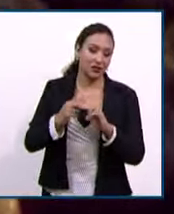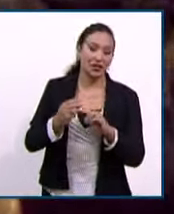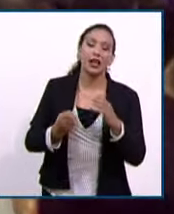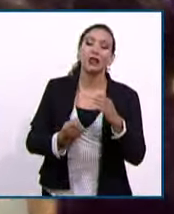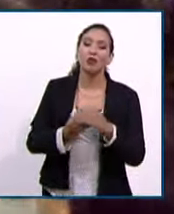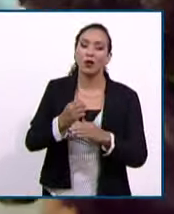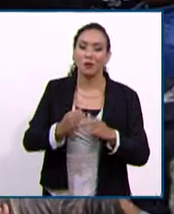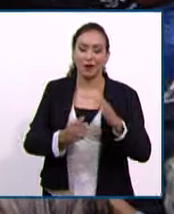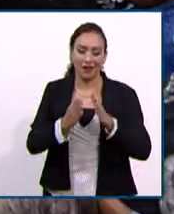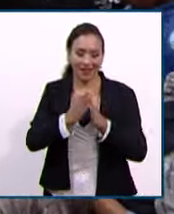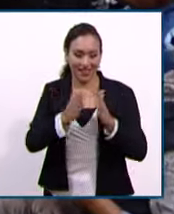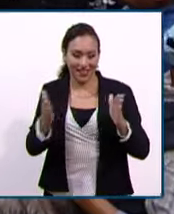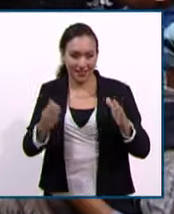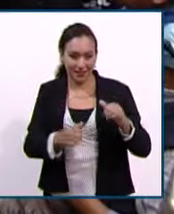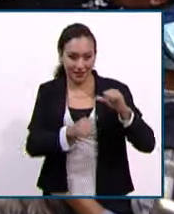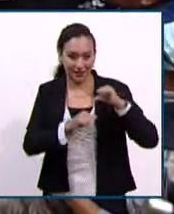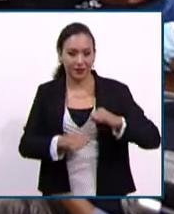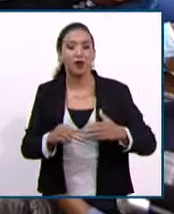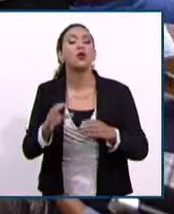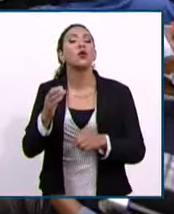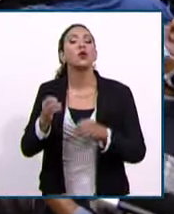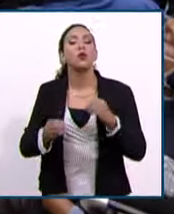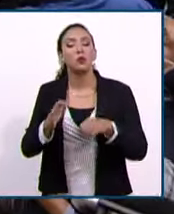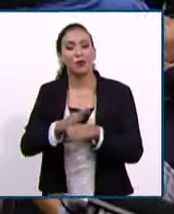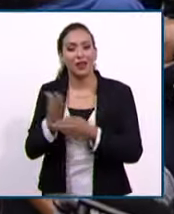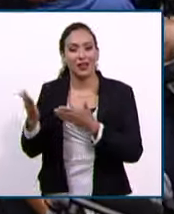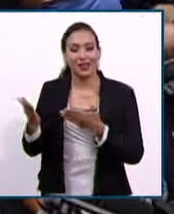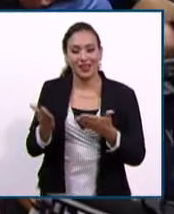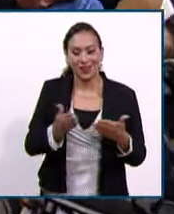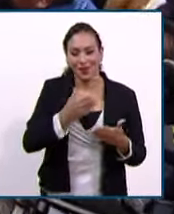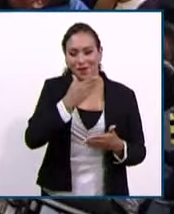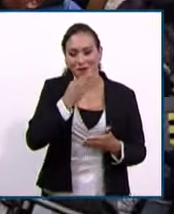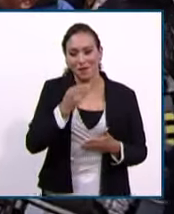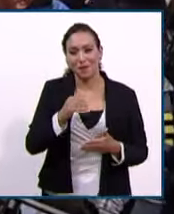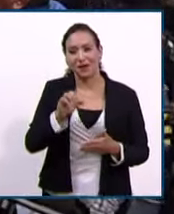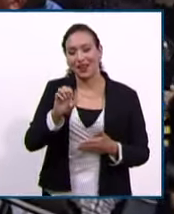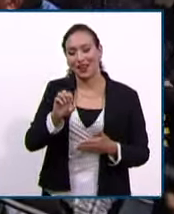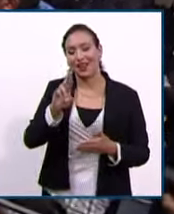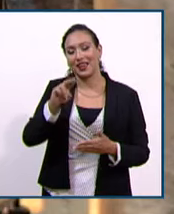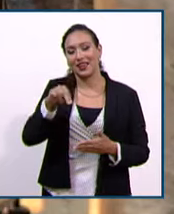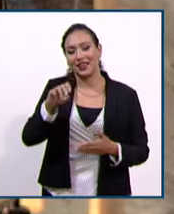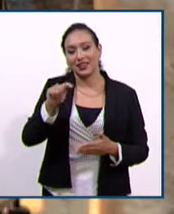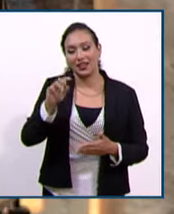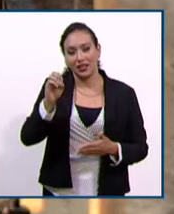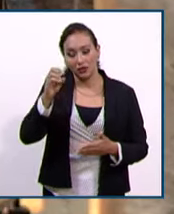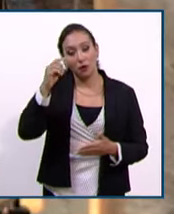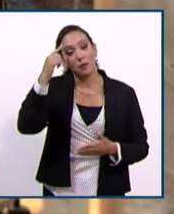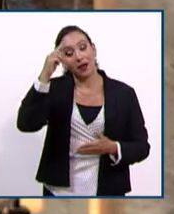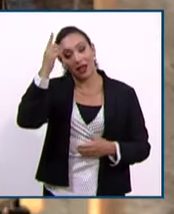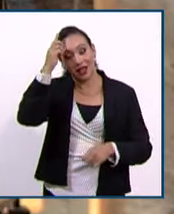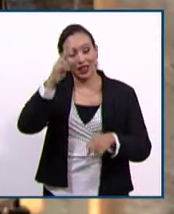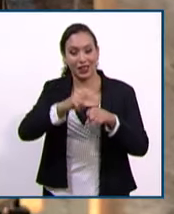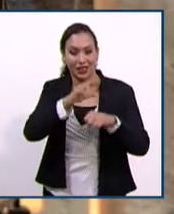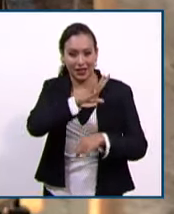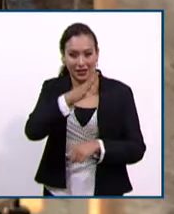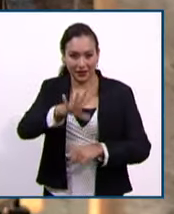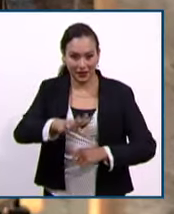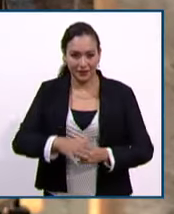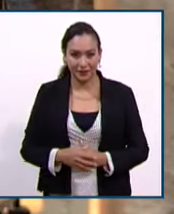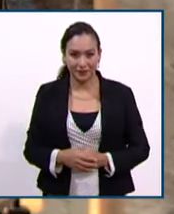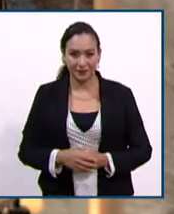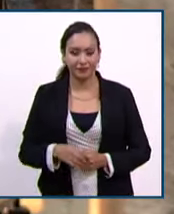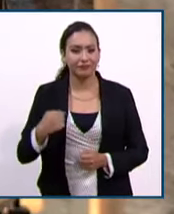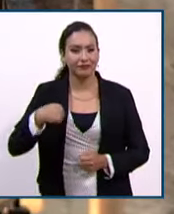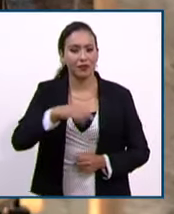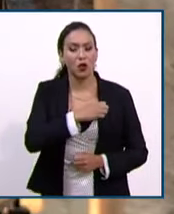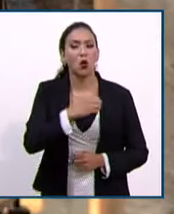la Federación con la llegada de Ernesto Velázquez Briceño a la Dirección General. Tenemos la obligación